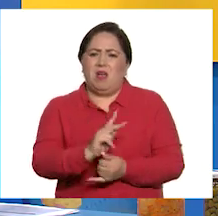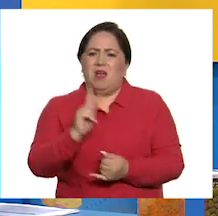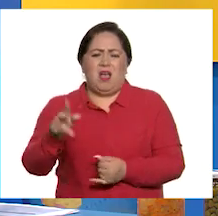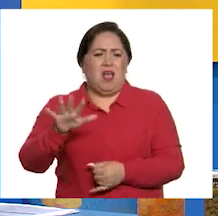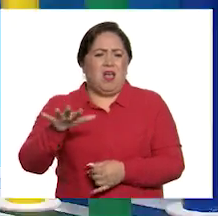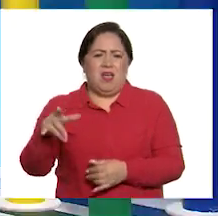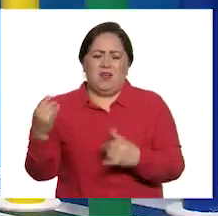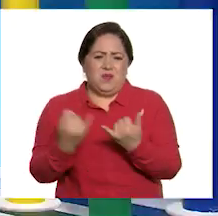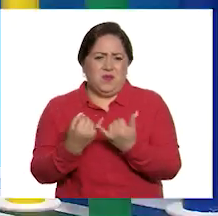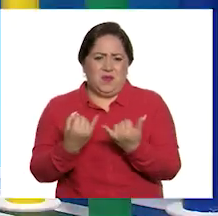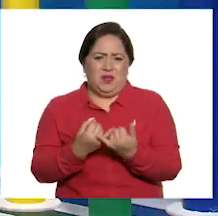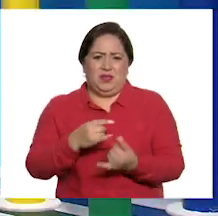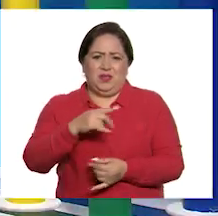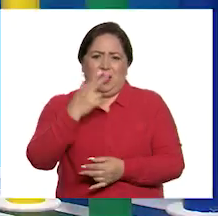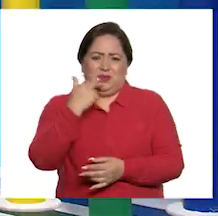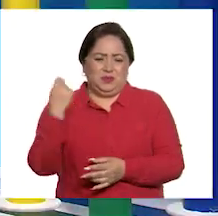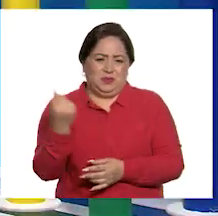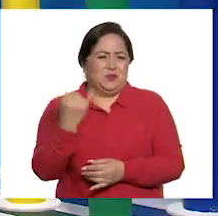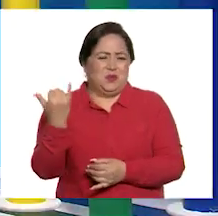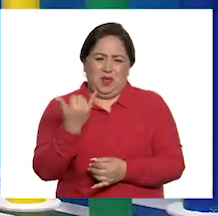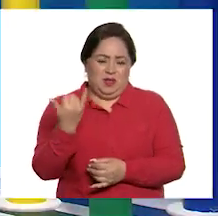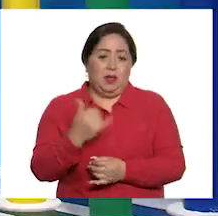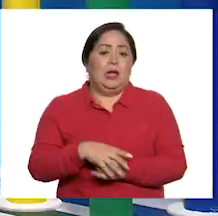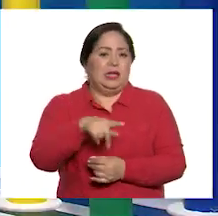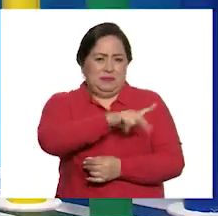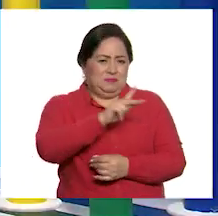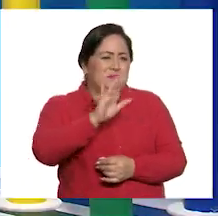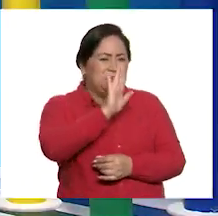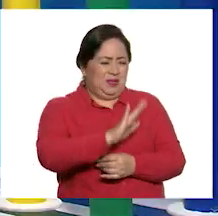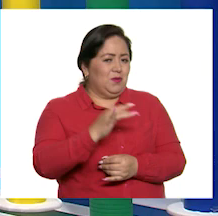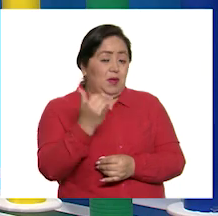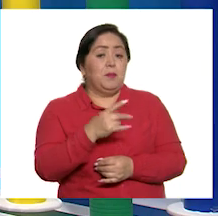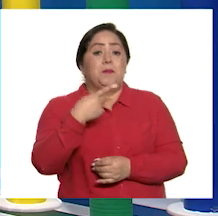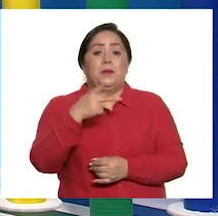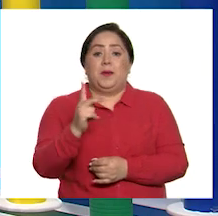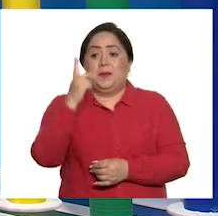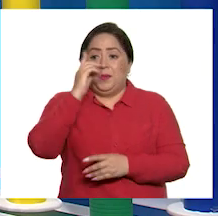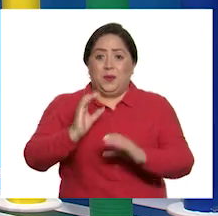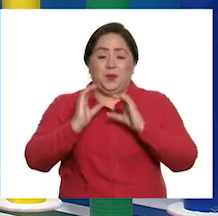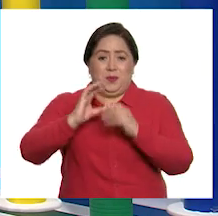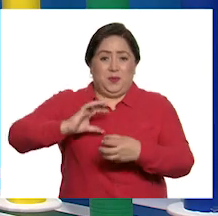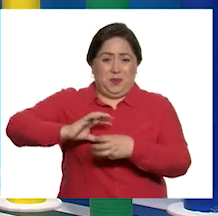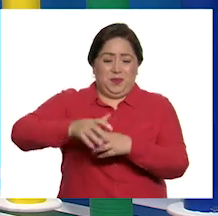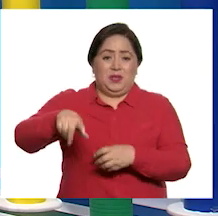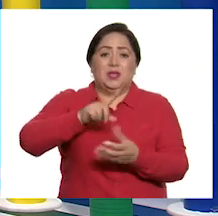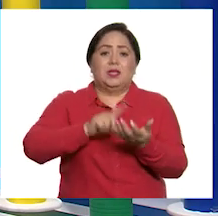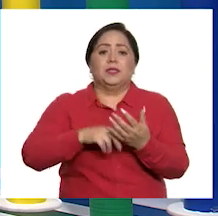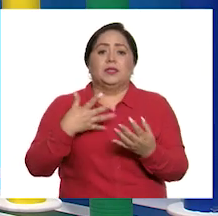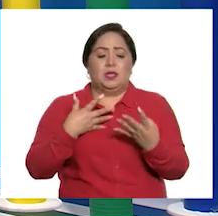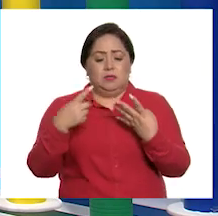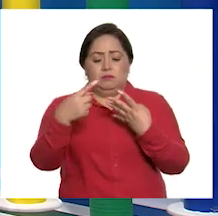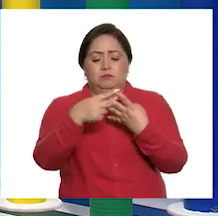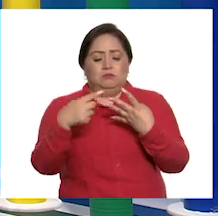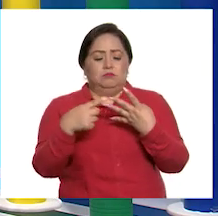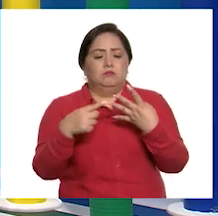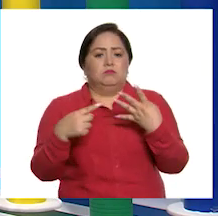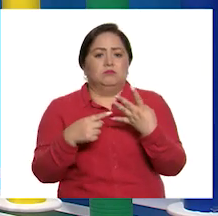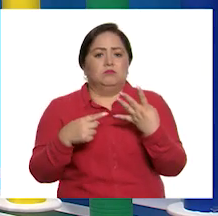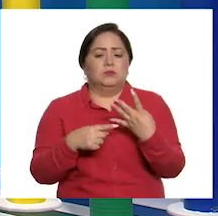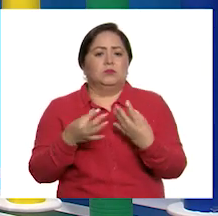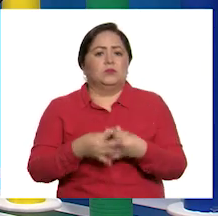del almíbar. Así es muy parecido. En esta técnica de conserva intervienen cuatro procesos